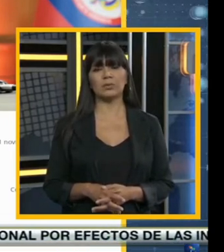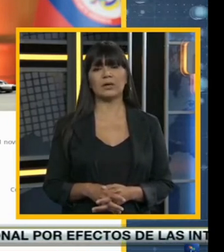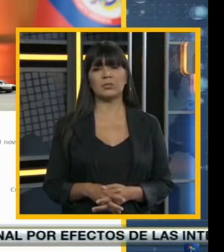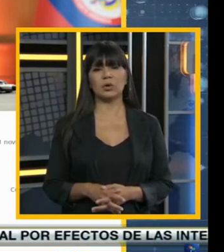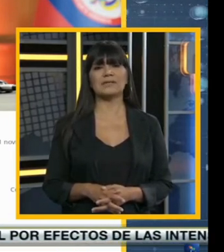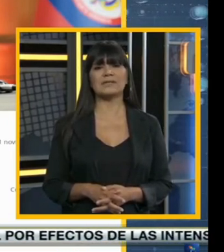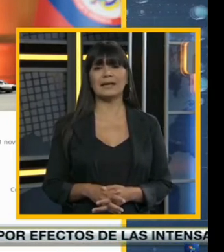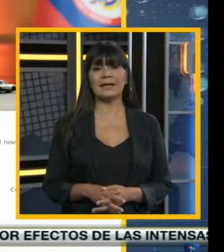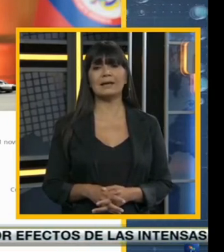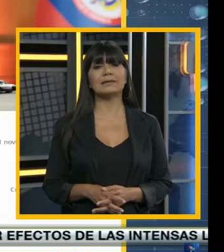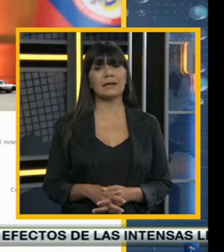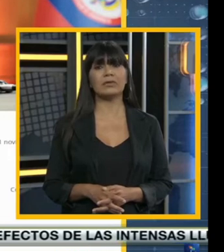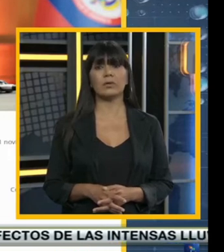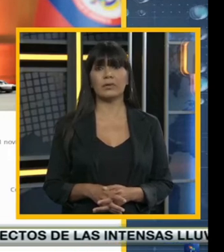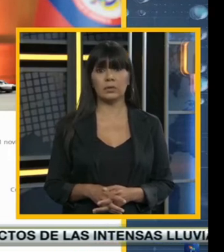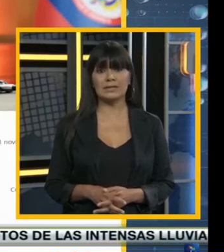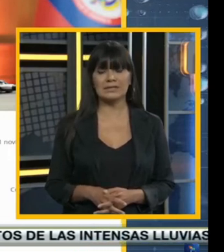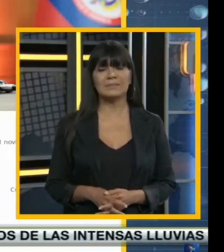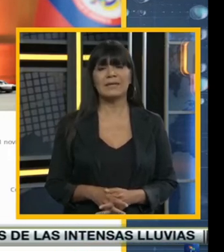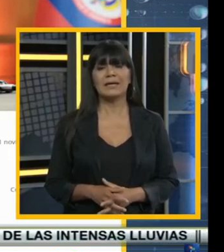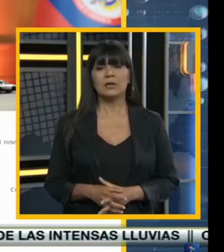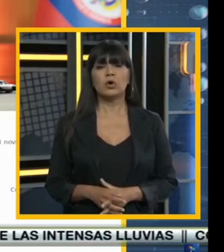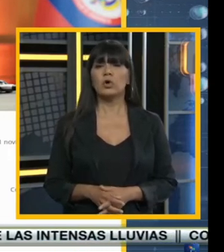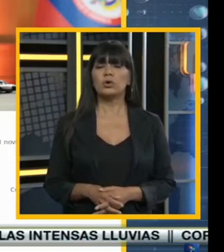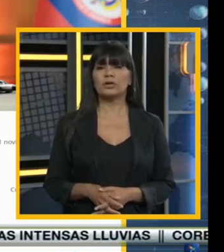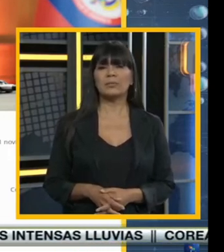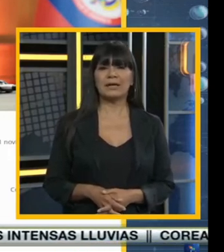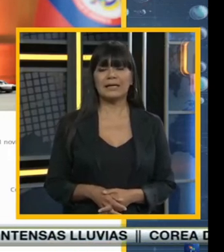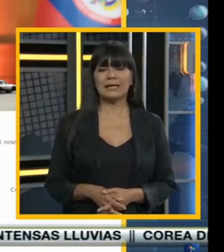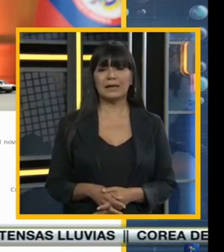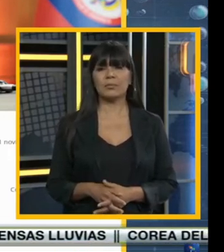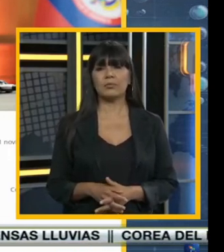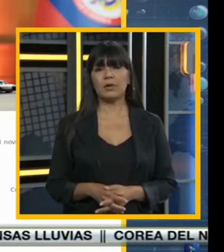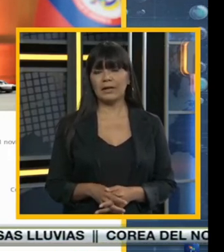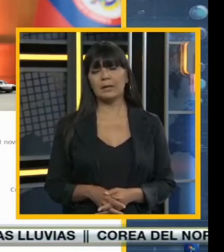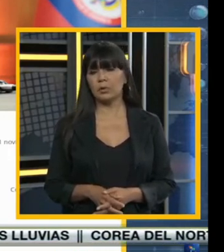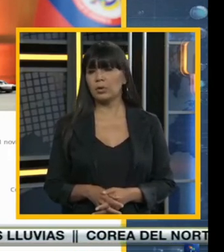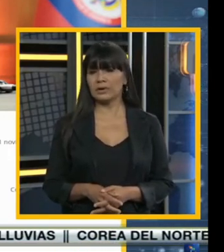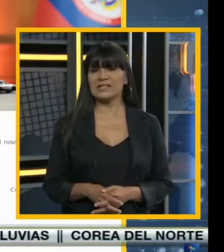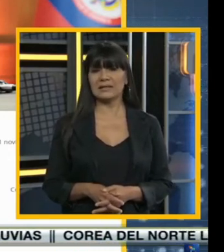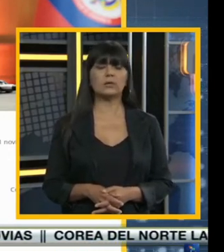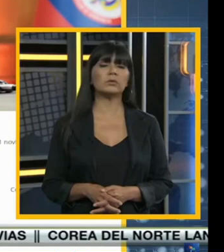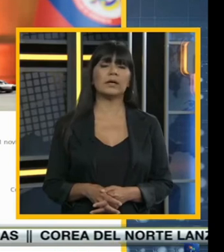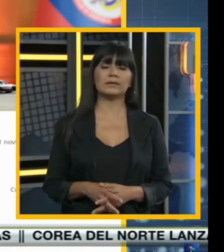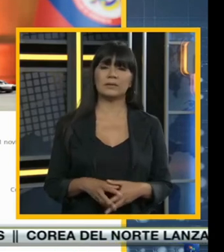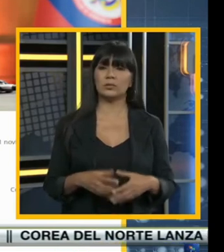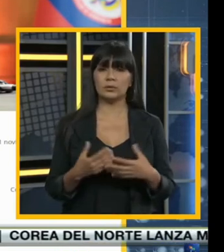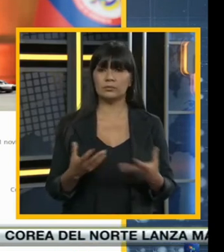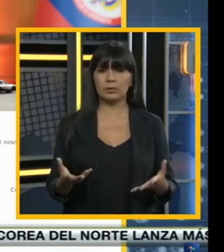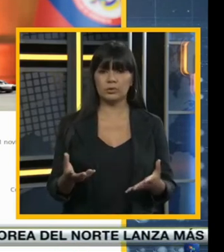actividad económica como lo es el tráfico de drogas. No hubo tema que quedara por fuera y ambos lo resaltaron, así